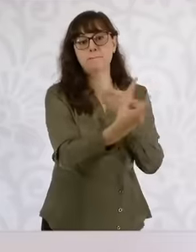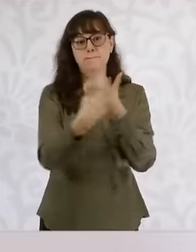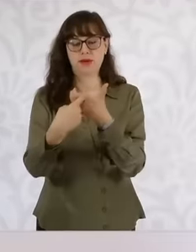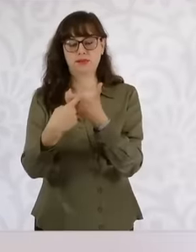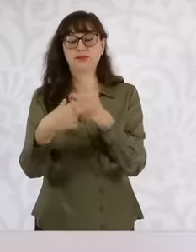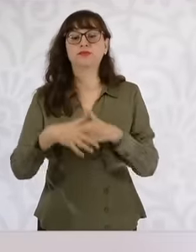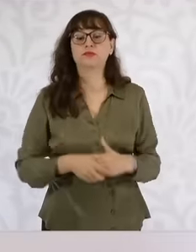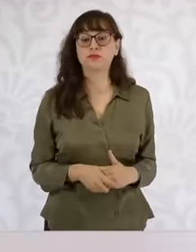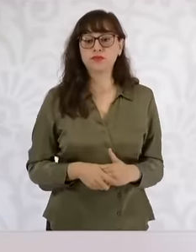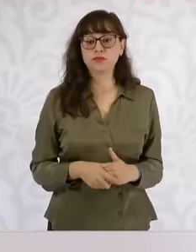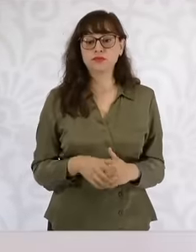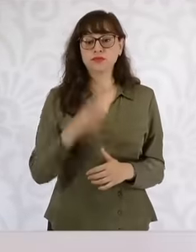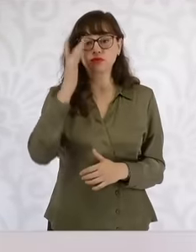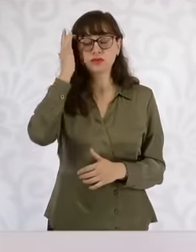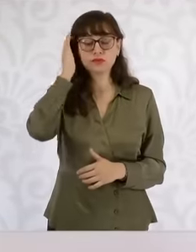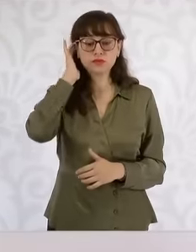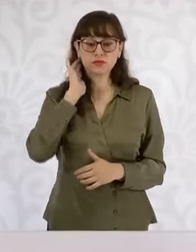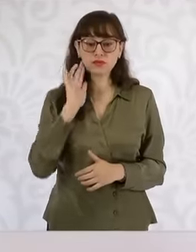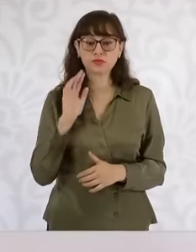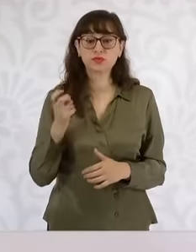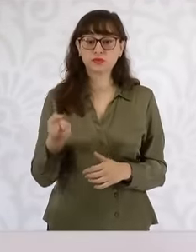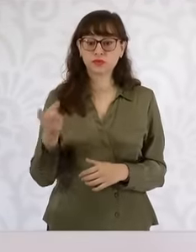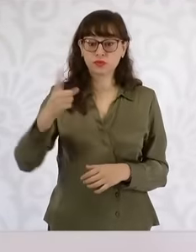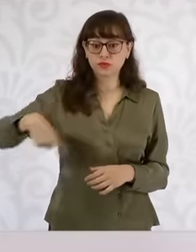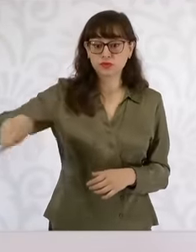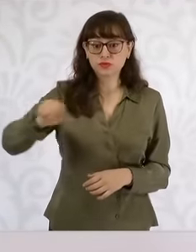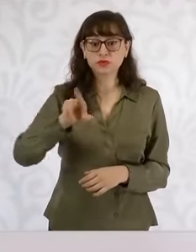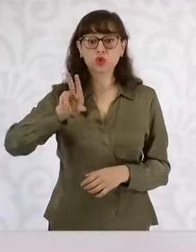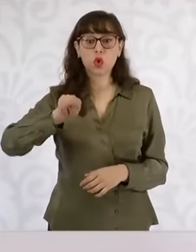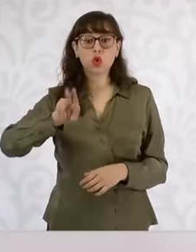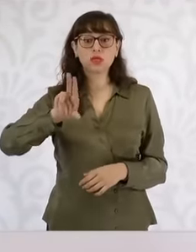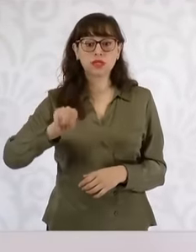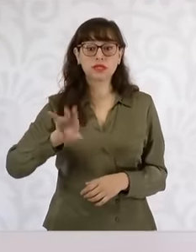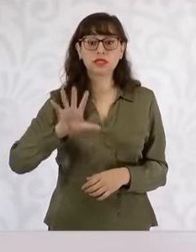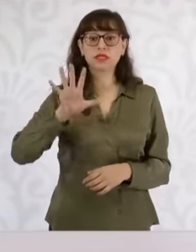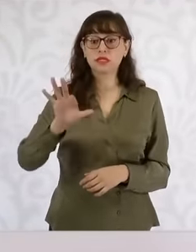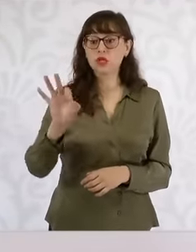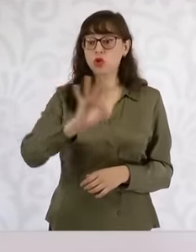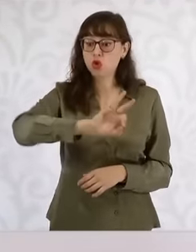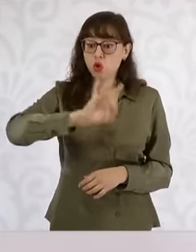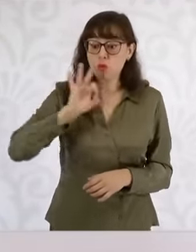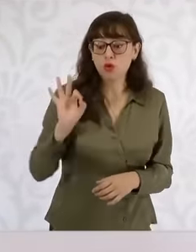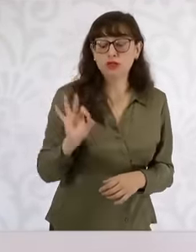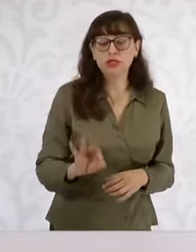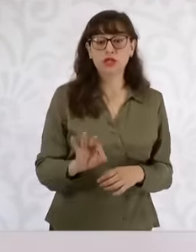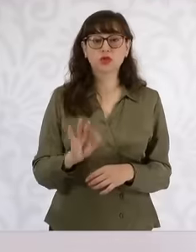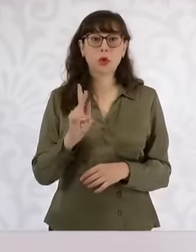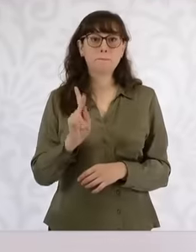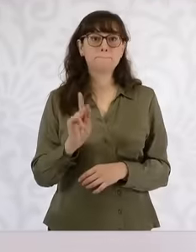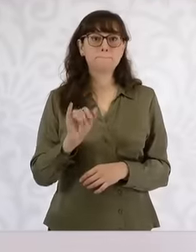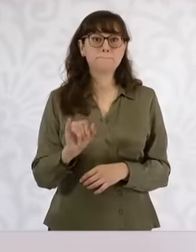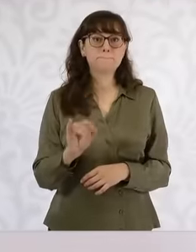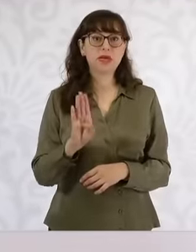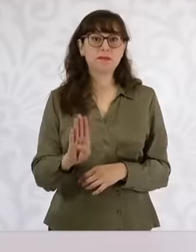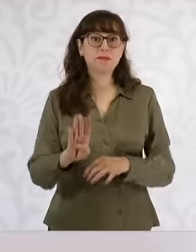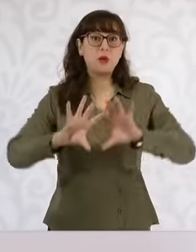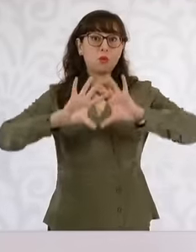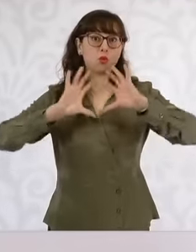miembros representan el 85% del Producto Interno Bruto del mundo,